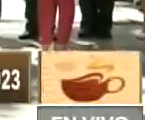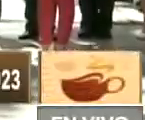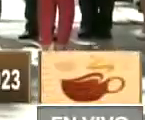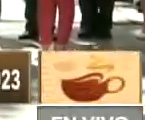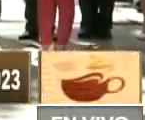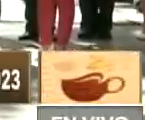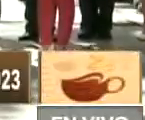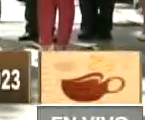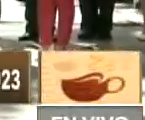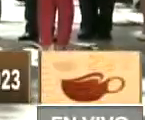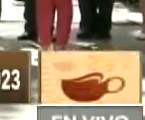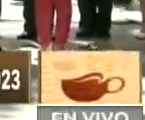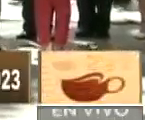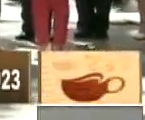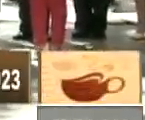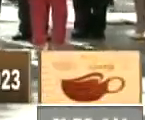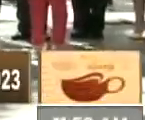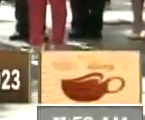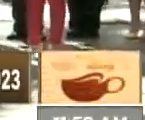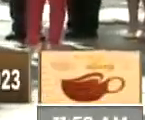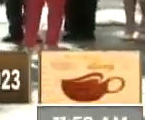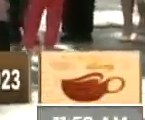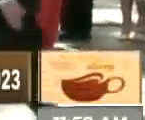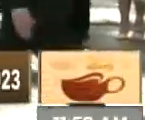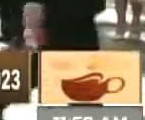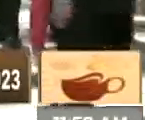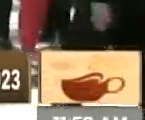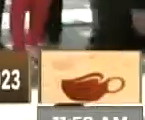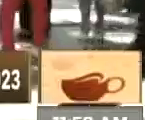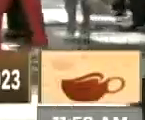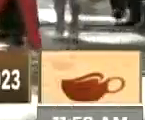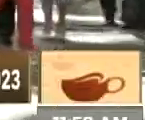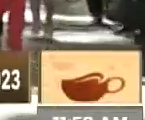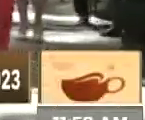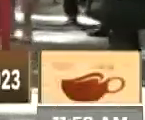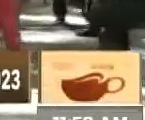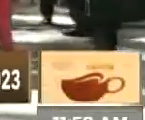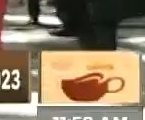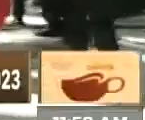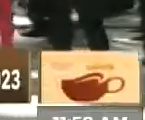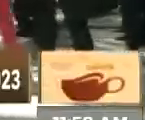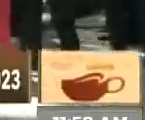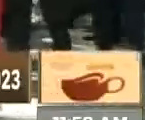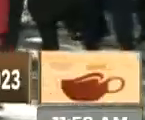ambiente musical Soldadito de Caracas por parte del cantautor Ali Alejandro Primera.